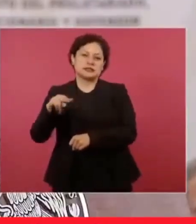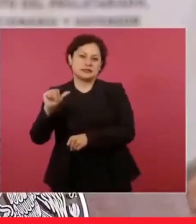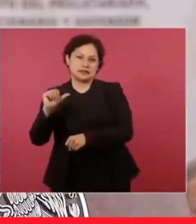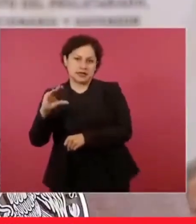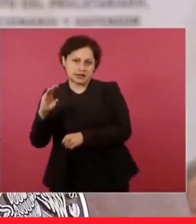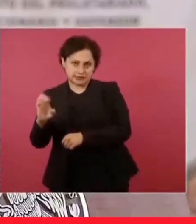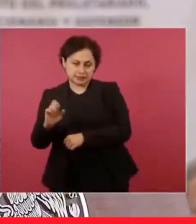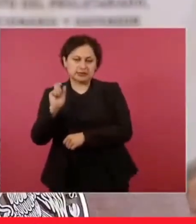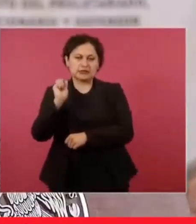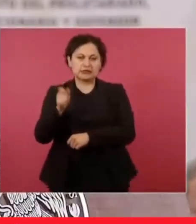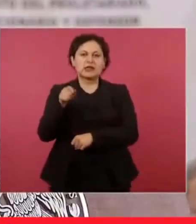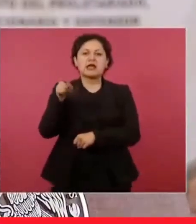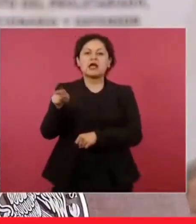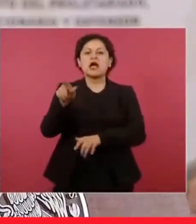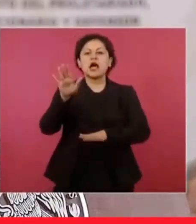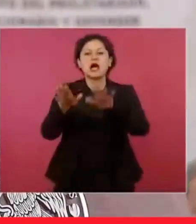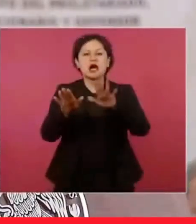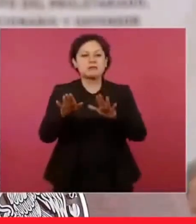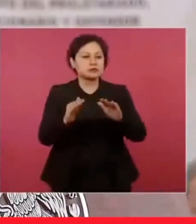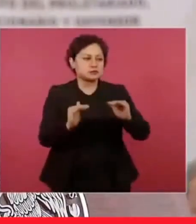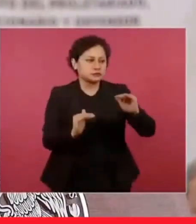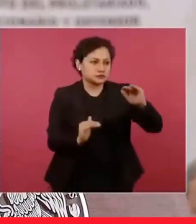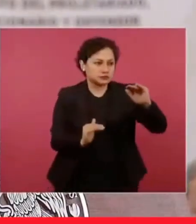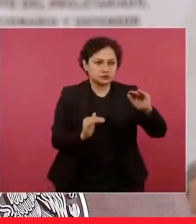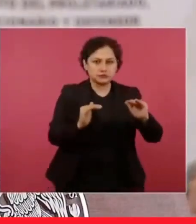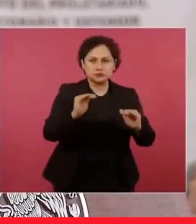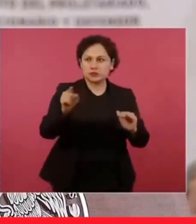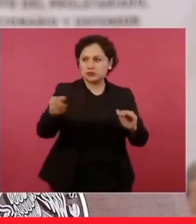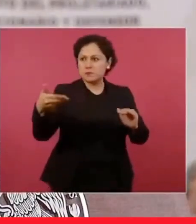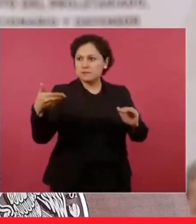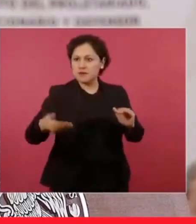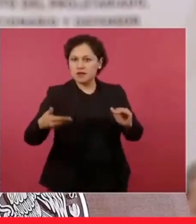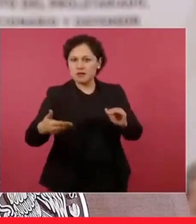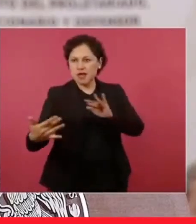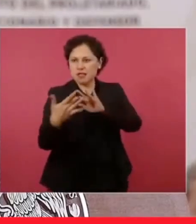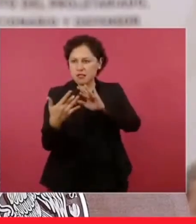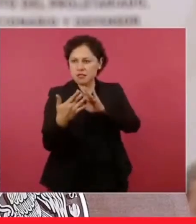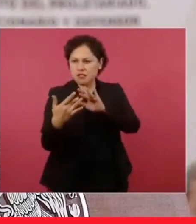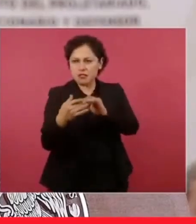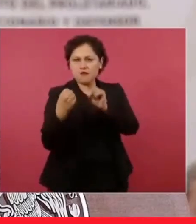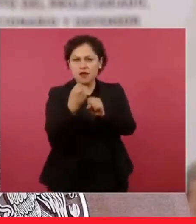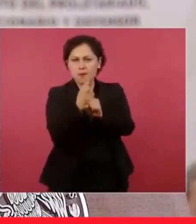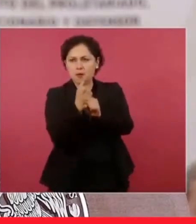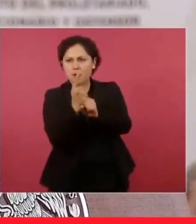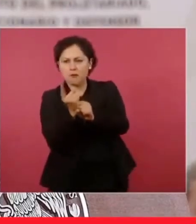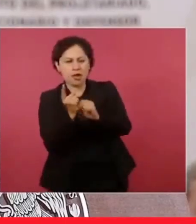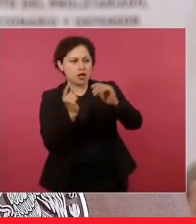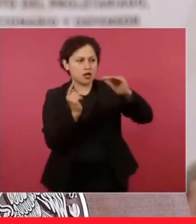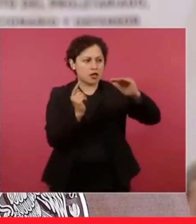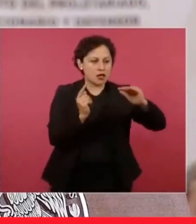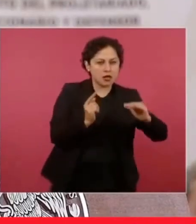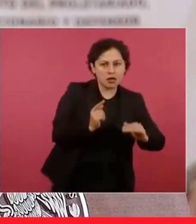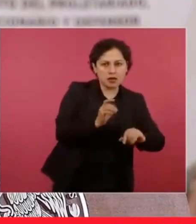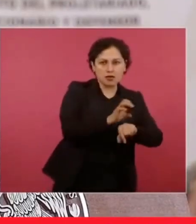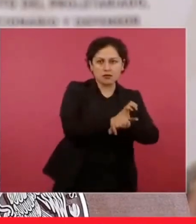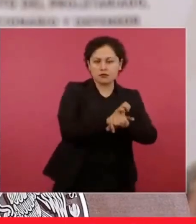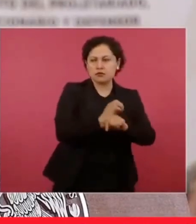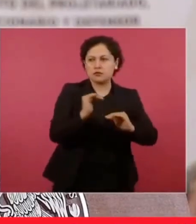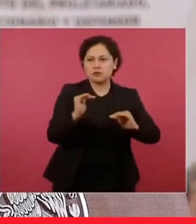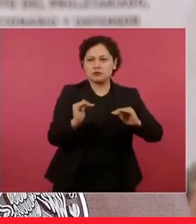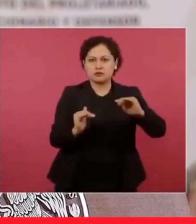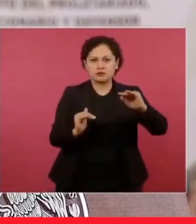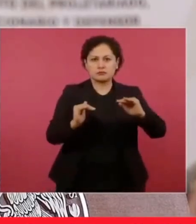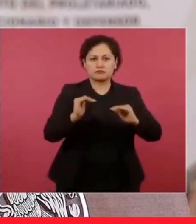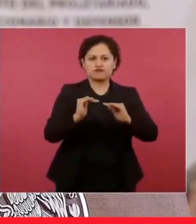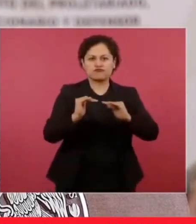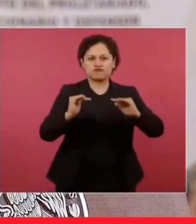generación, que tiene que estarse igualando de manera instantánea, y se ejecutan con la finalidad de poder mantener el